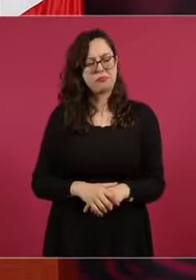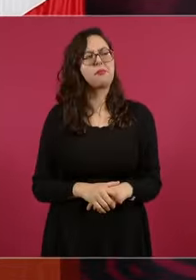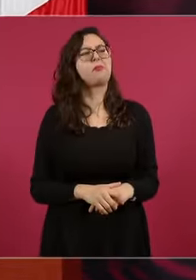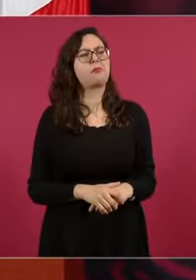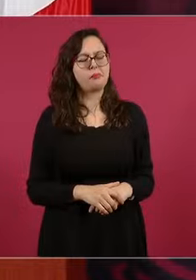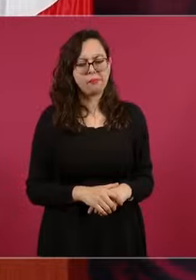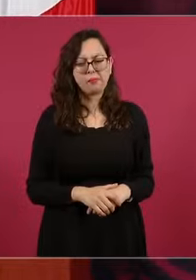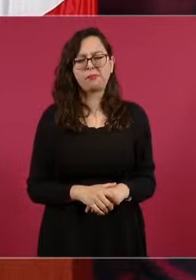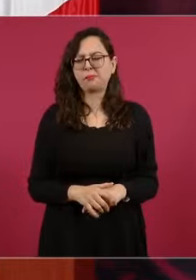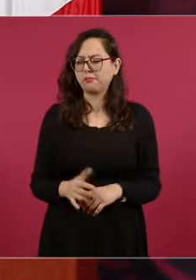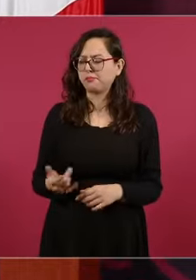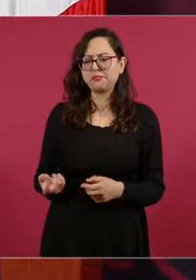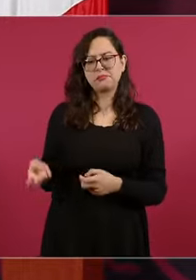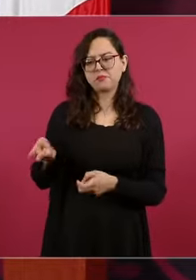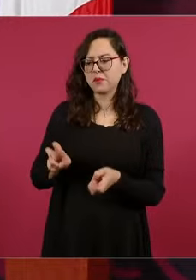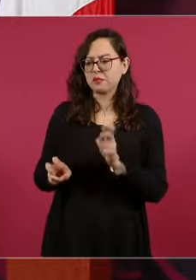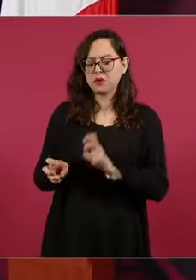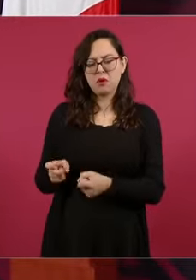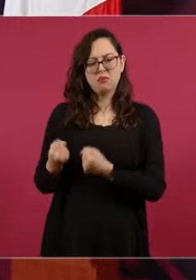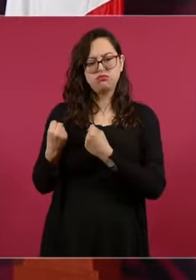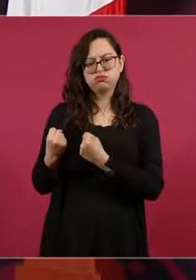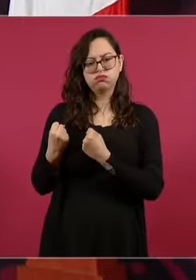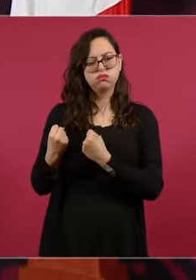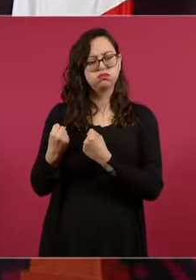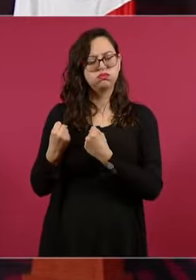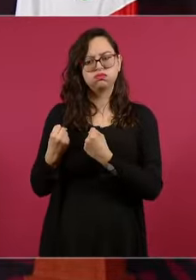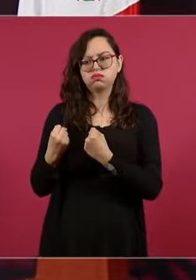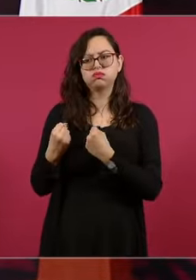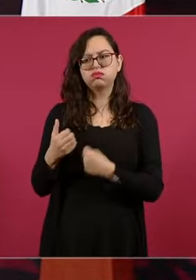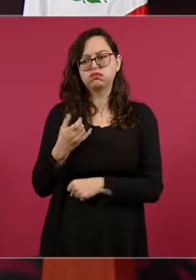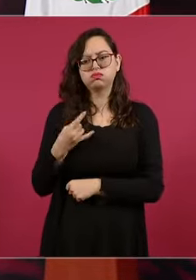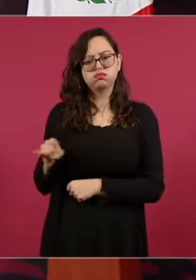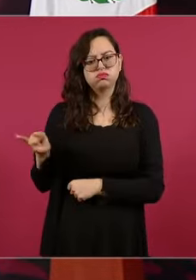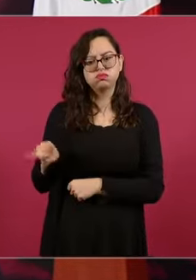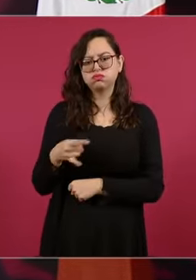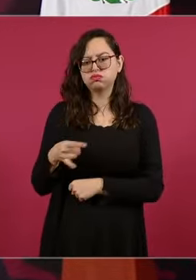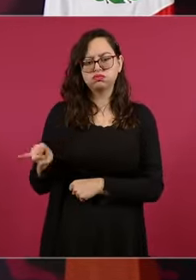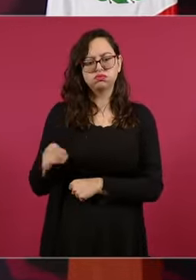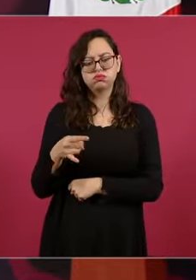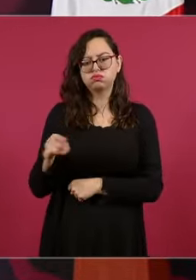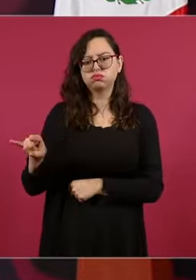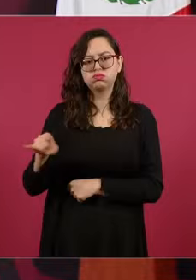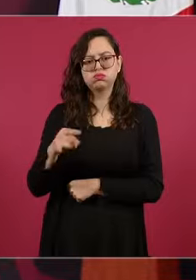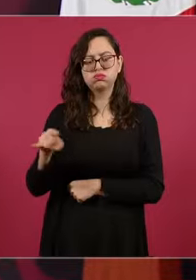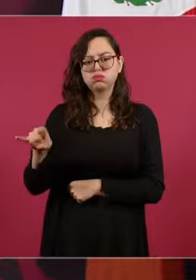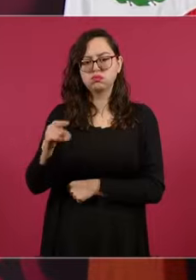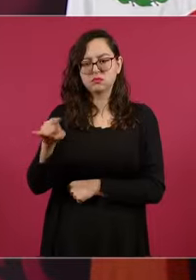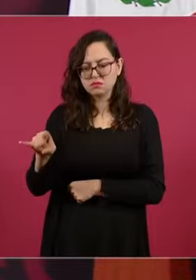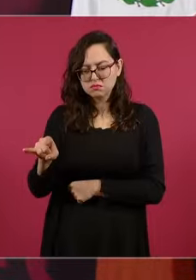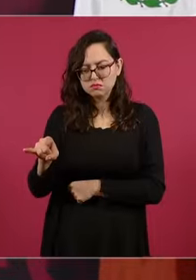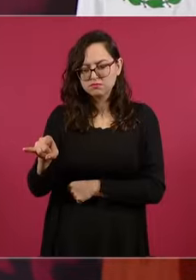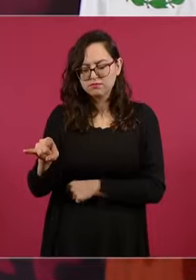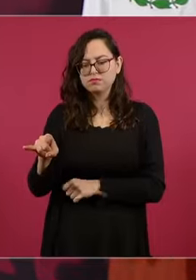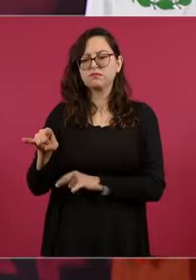hasta donde pudieron llegar, lo hicieron en vehículos, luego caminaron,